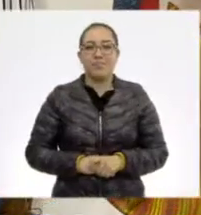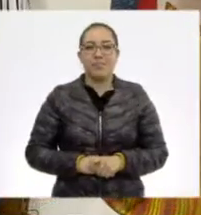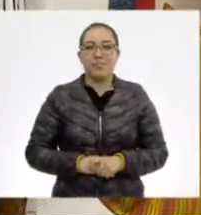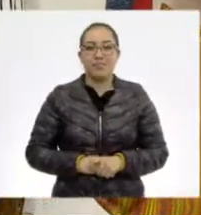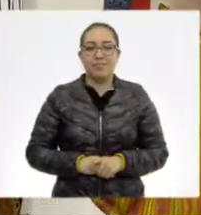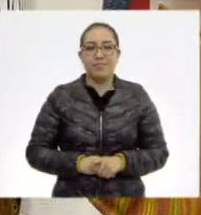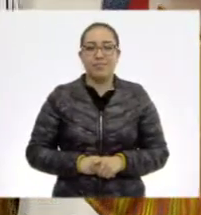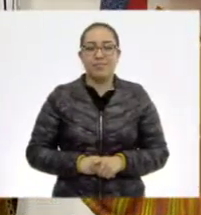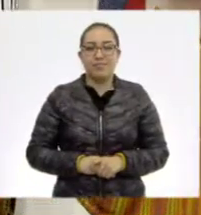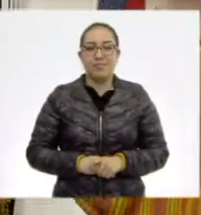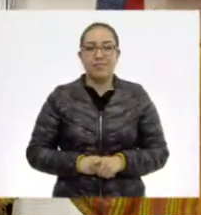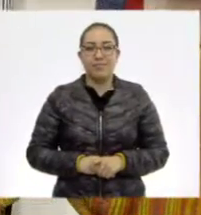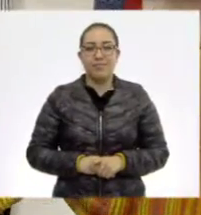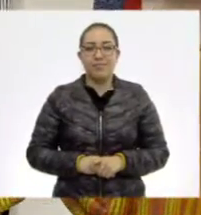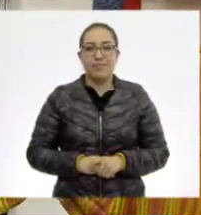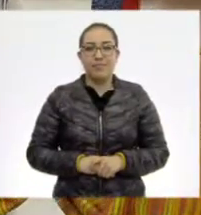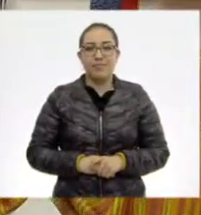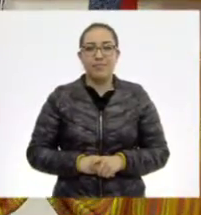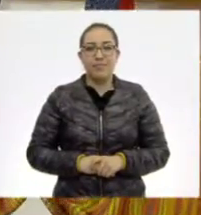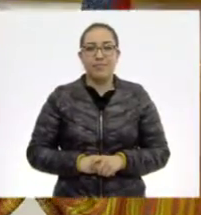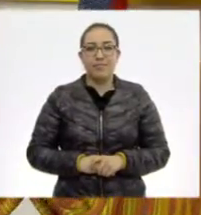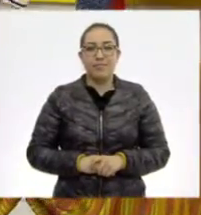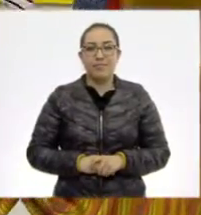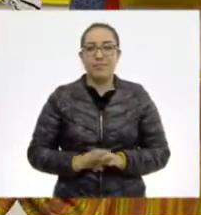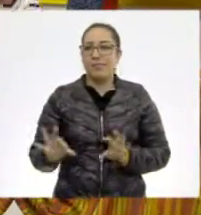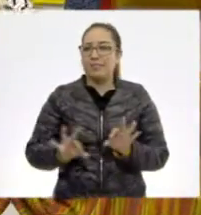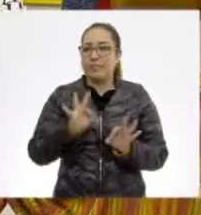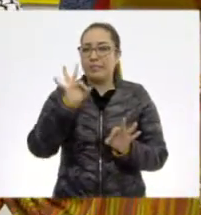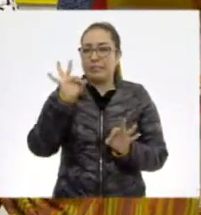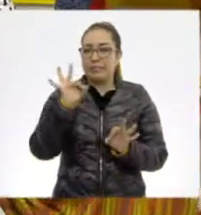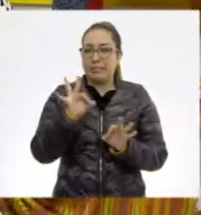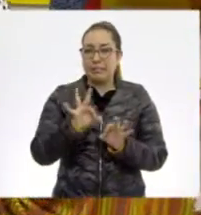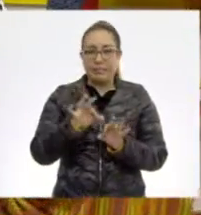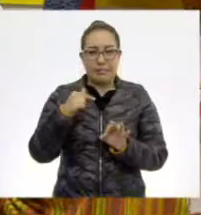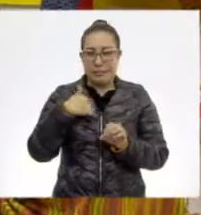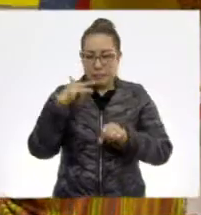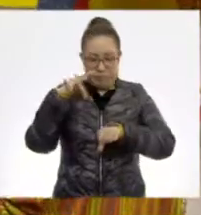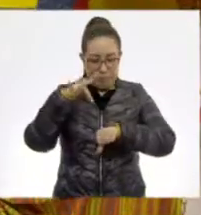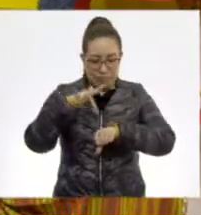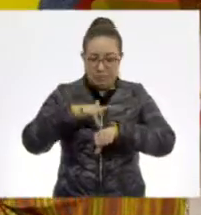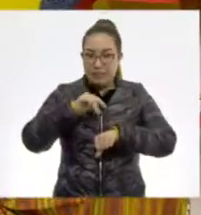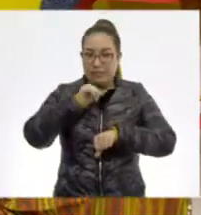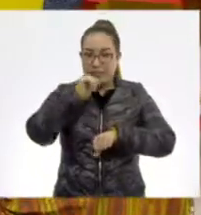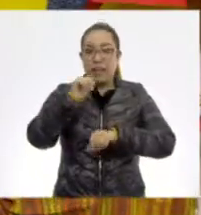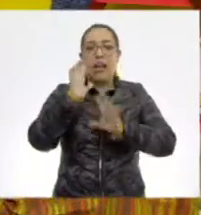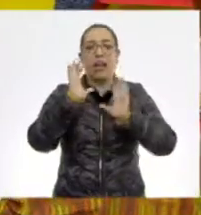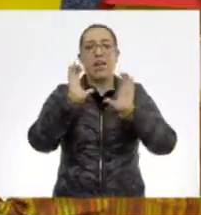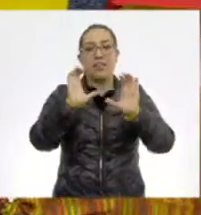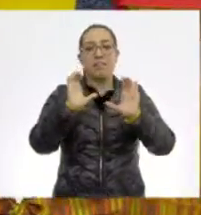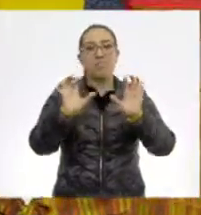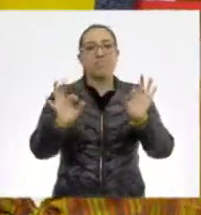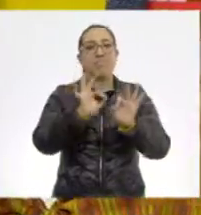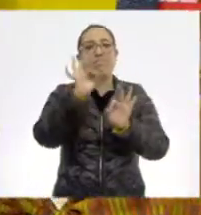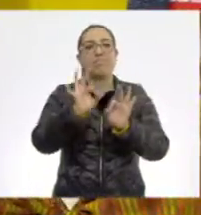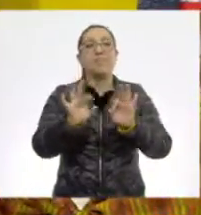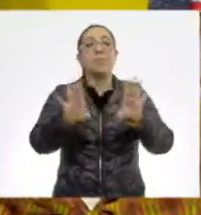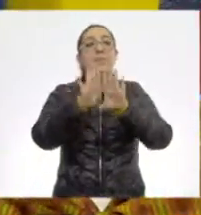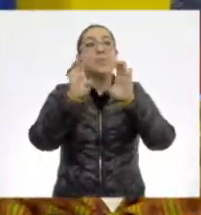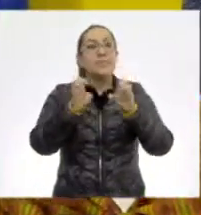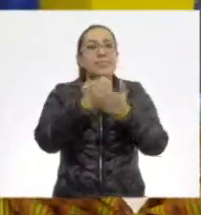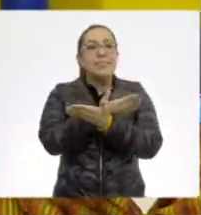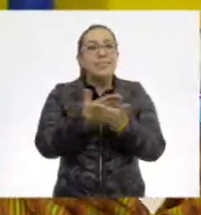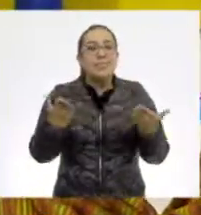Y así le voy a hacer para no tocar el centro y ya está. ¡Ahora sí! ¿Cómo están